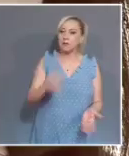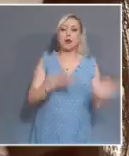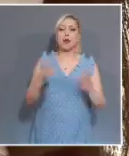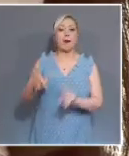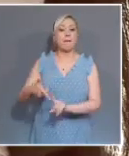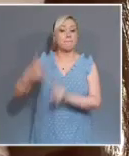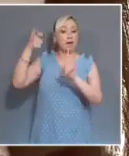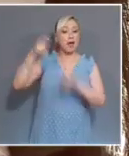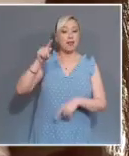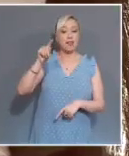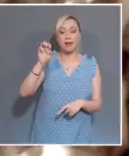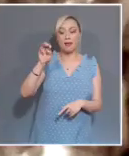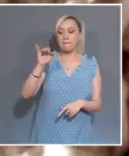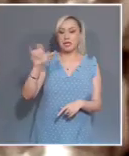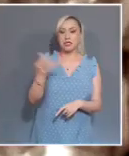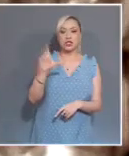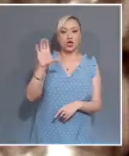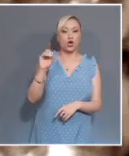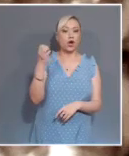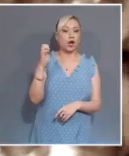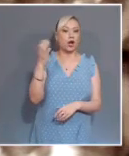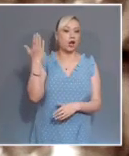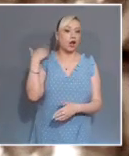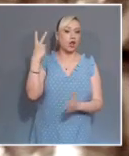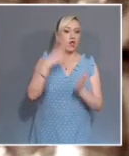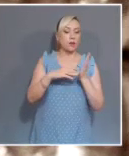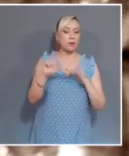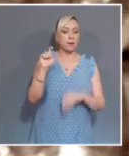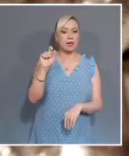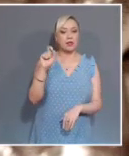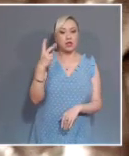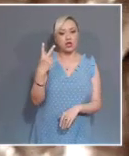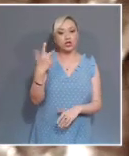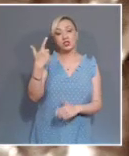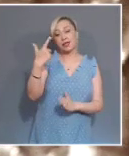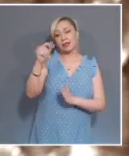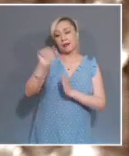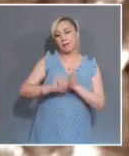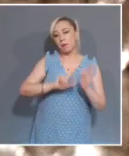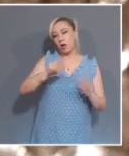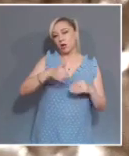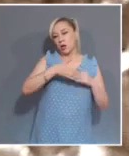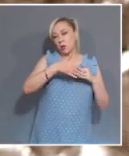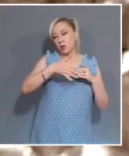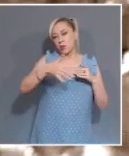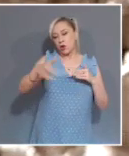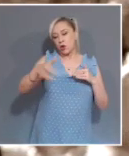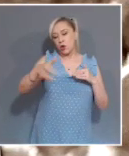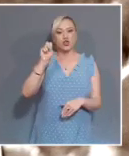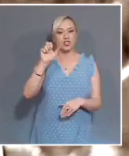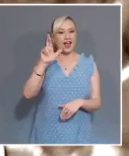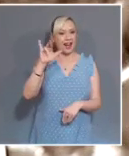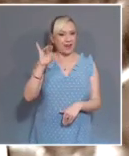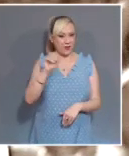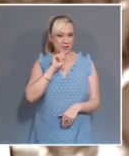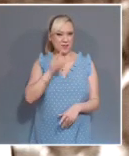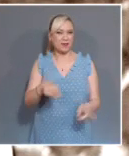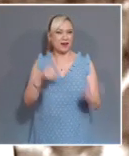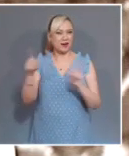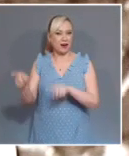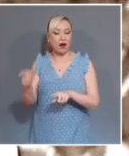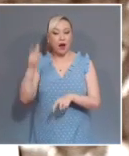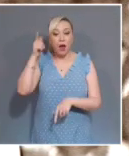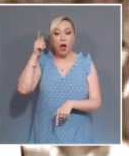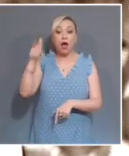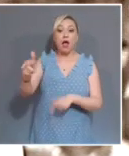enero de 2022. 7 meses después, Rosario Lilian Rodríguez, quien buscaba a su hijo, fue interceptada en su domicilio y hallada